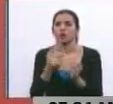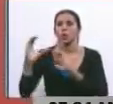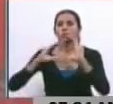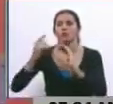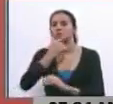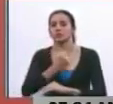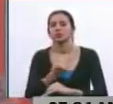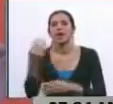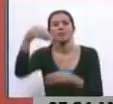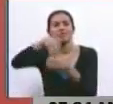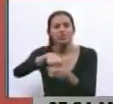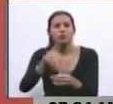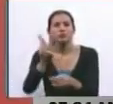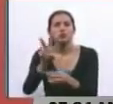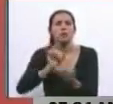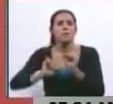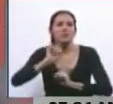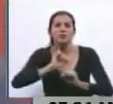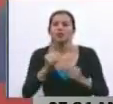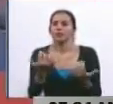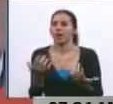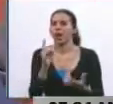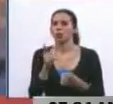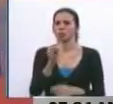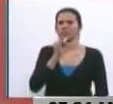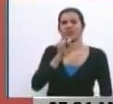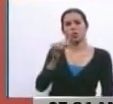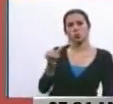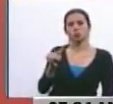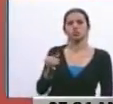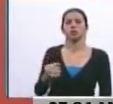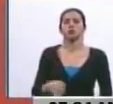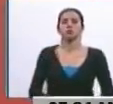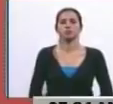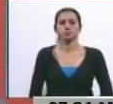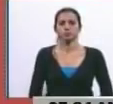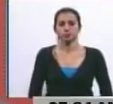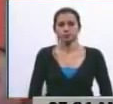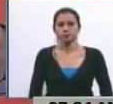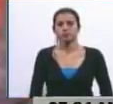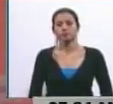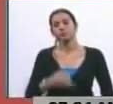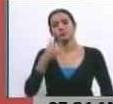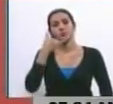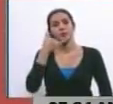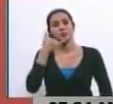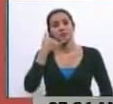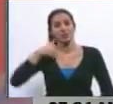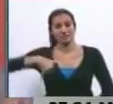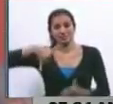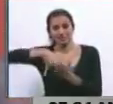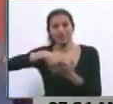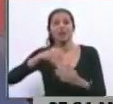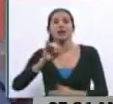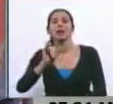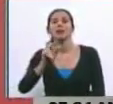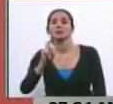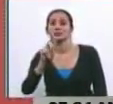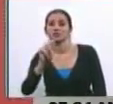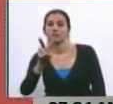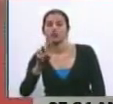interno para quizás evitar algunas distorsiones que se han denunciado históricamente, no solamente en Cantevi Movilidad, sino en otras empresas del Estado, que siempre está a la mano de